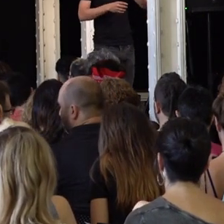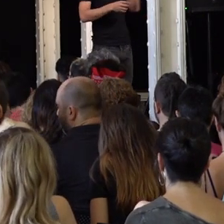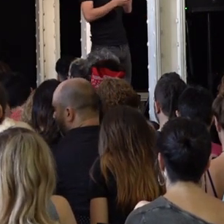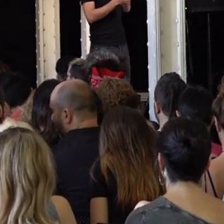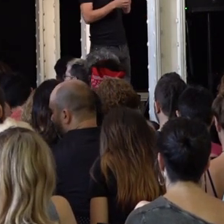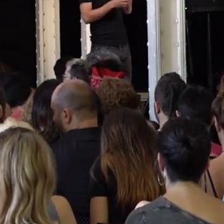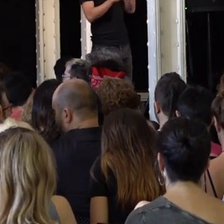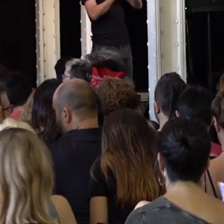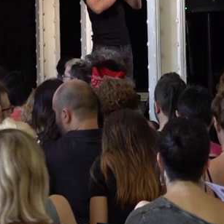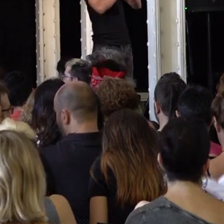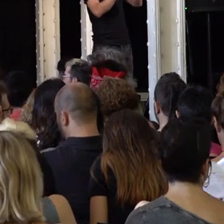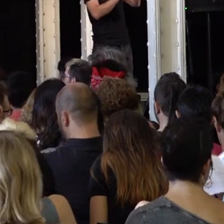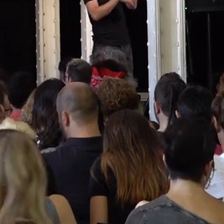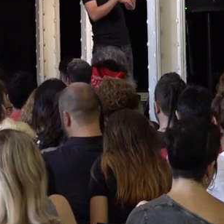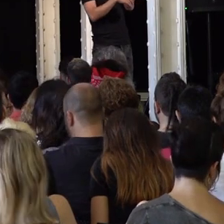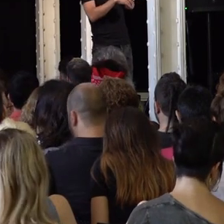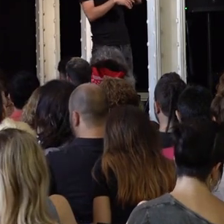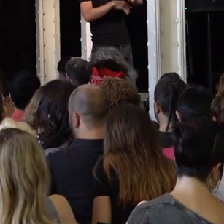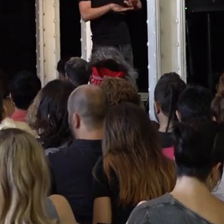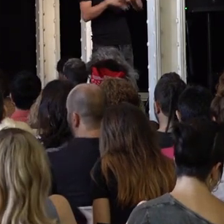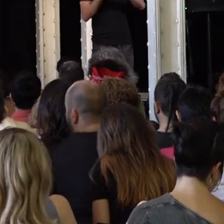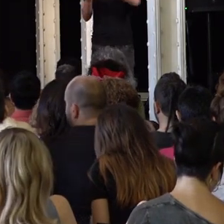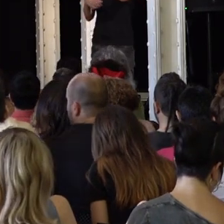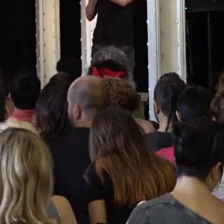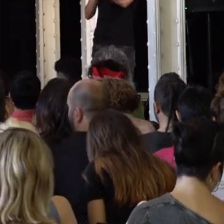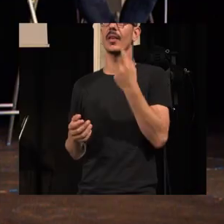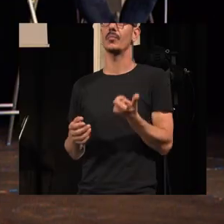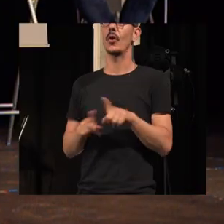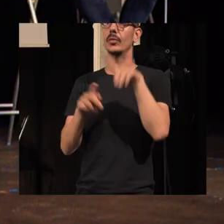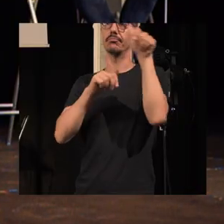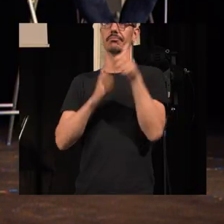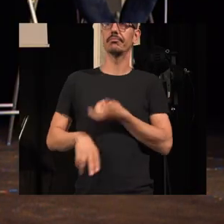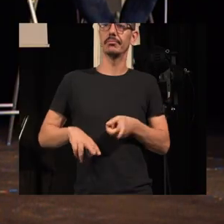Vale, ahora corriges. Muy bien, pues toda tuya la palabra, Fefa.